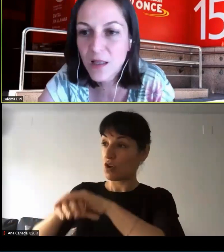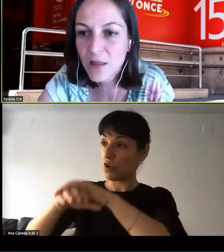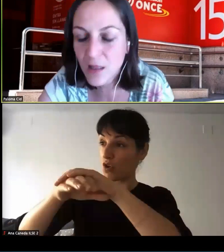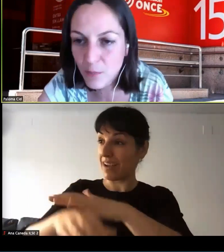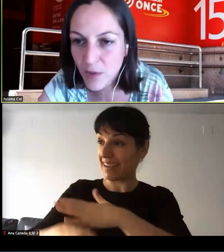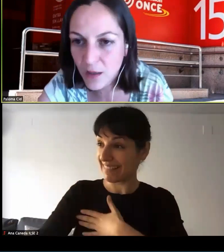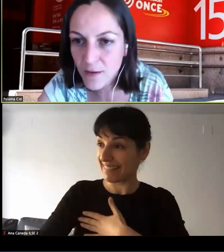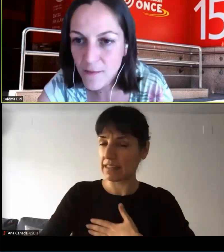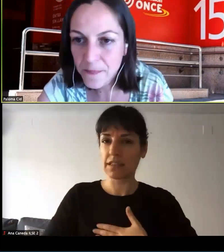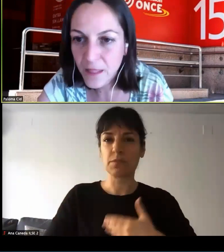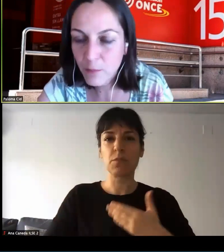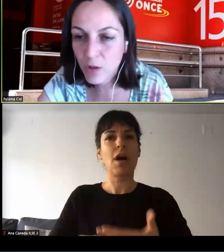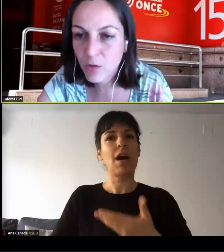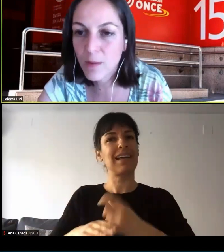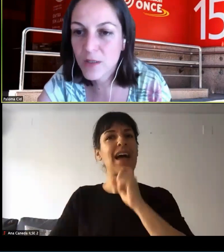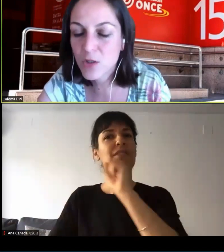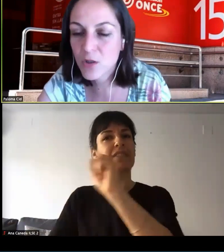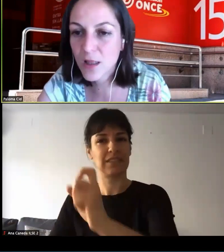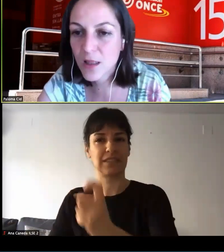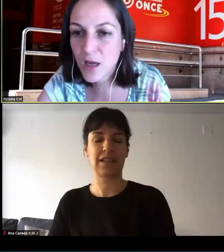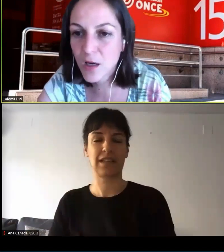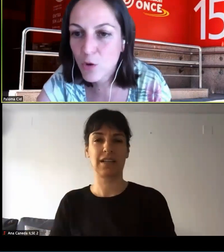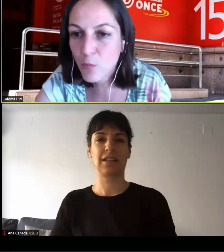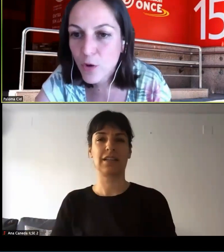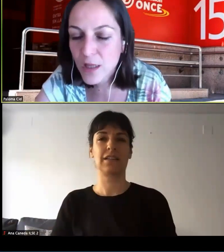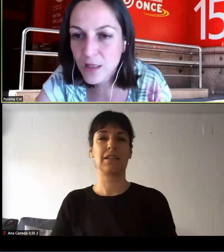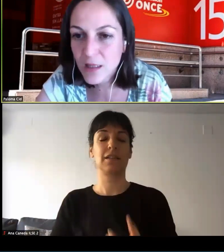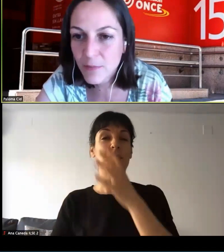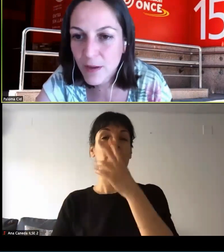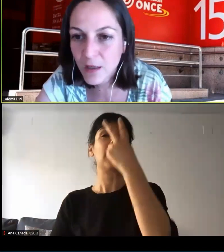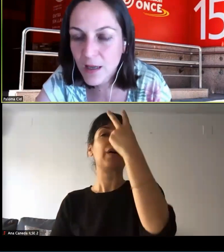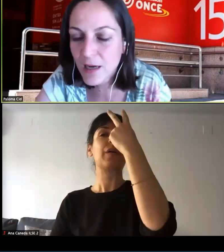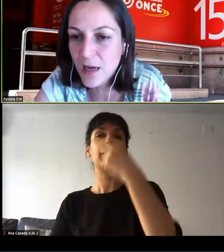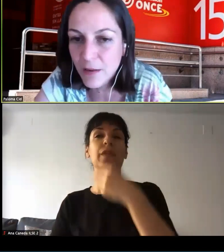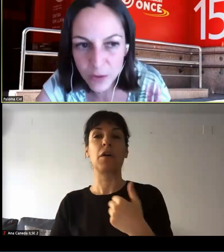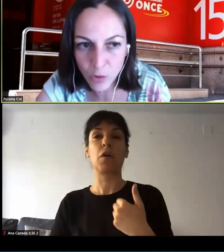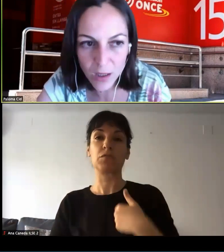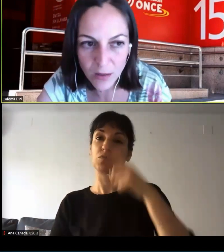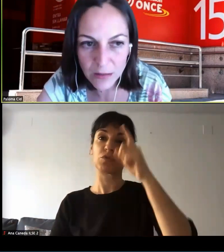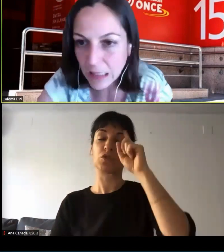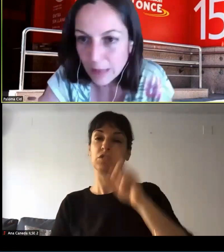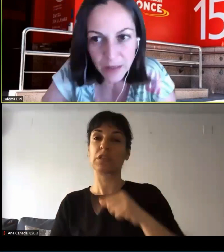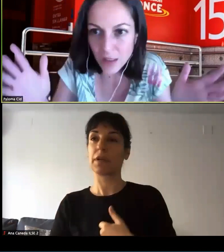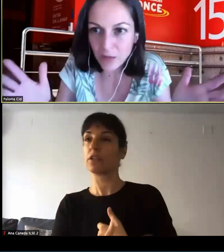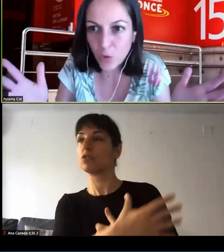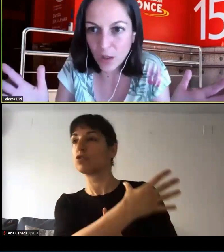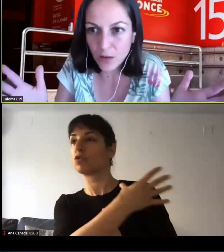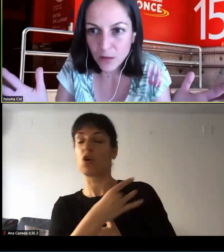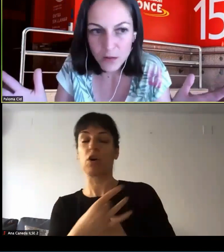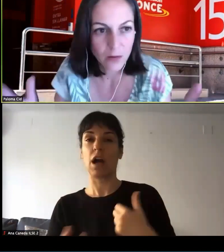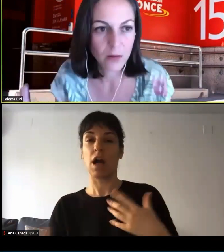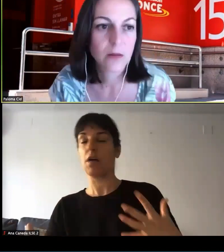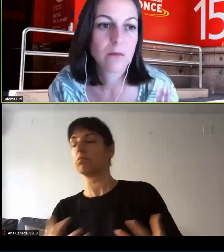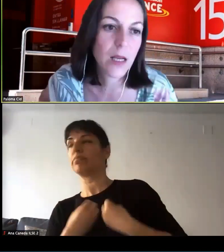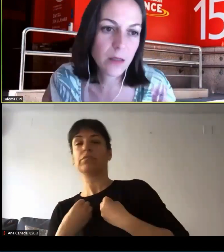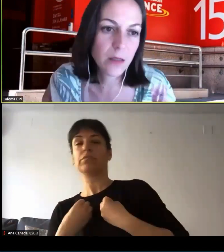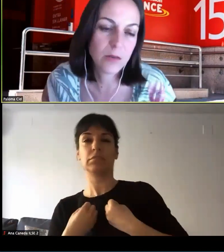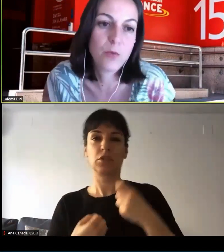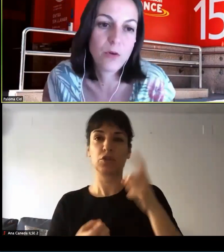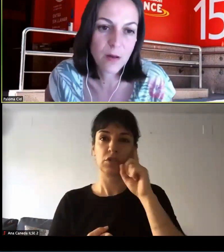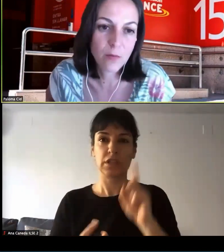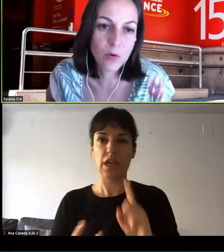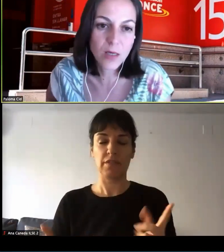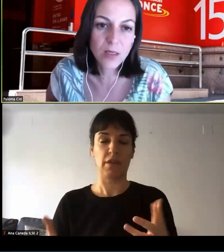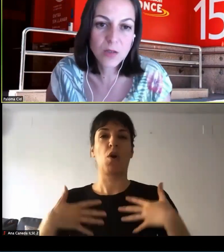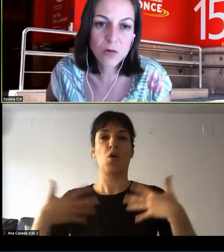hay que anticipar, porque una persona ciega no puede anticipar que alguien le va a tocar. De repente le tocan, ¿vale? Entonces,